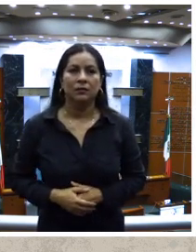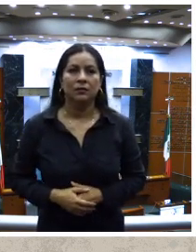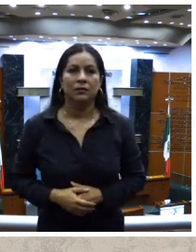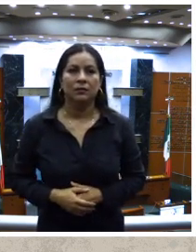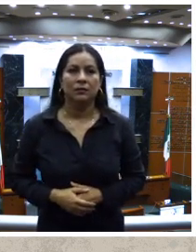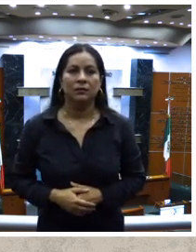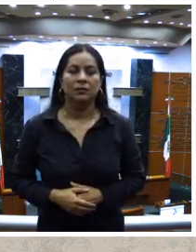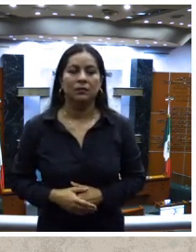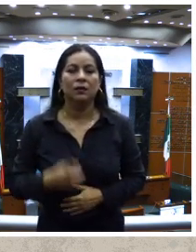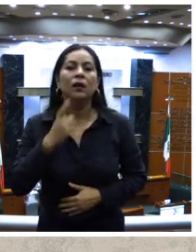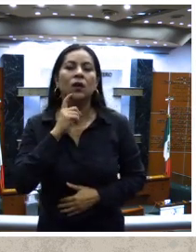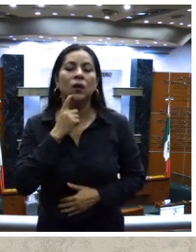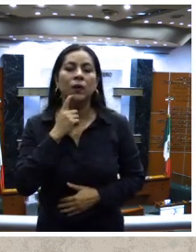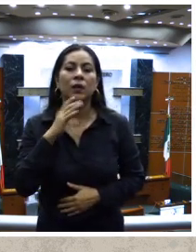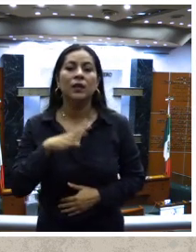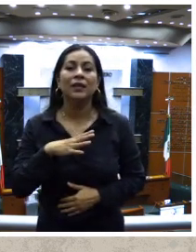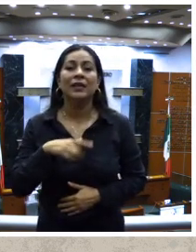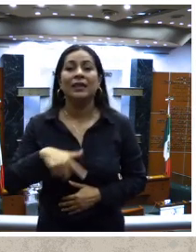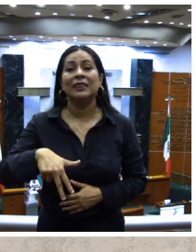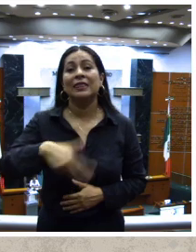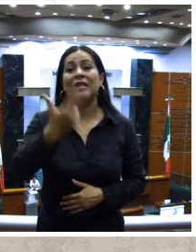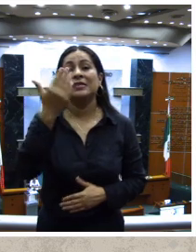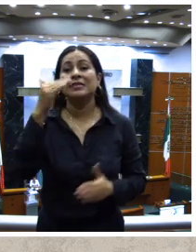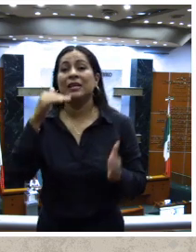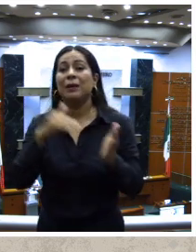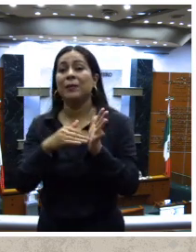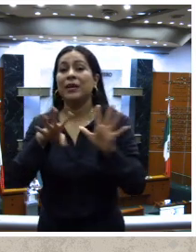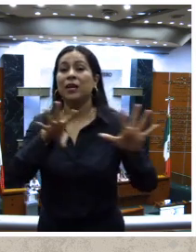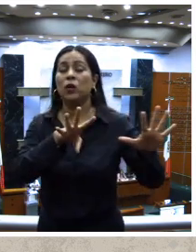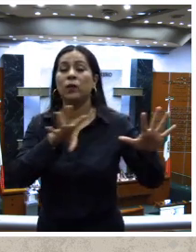con el actual gobierno se encuentra en